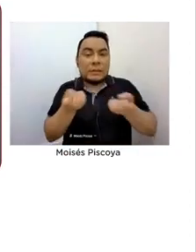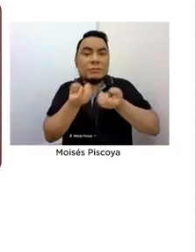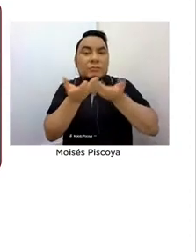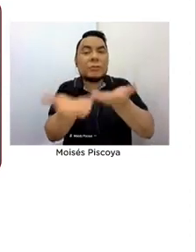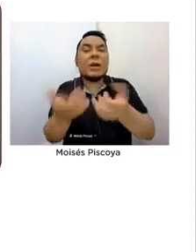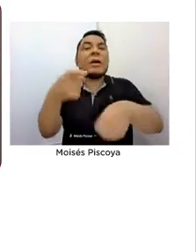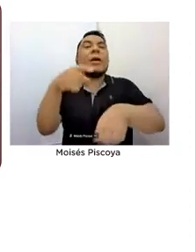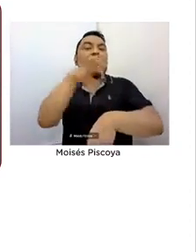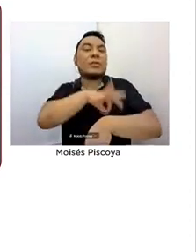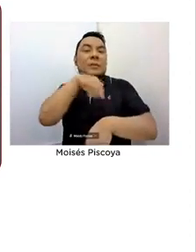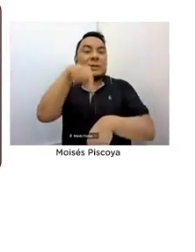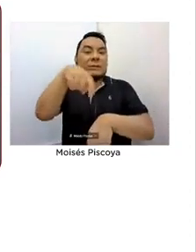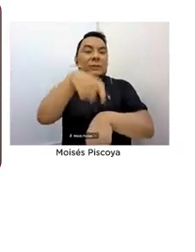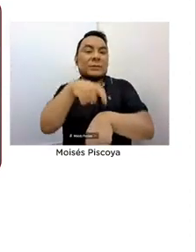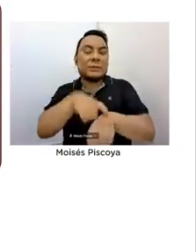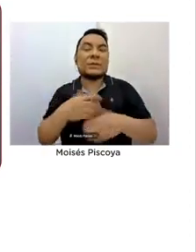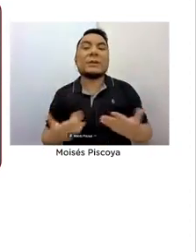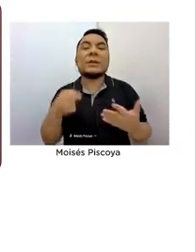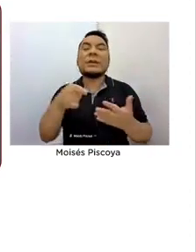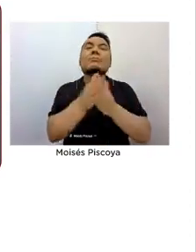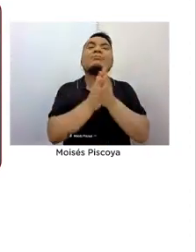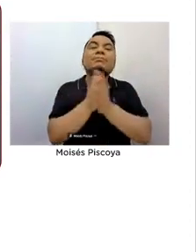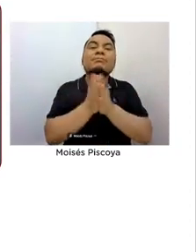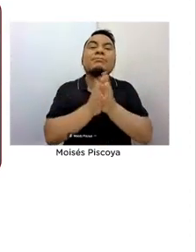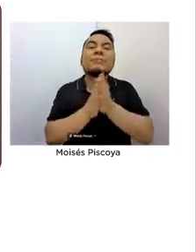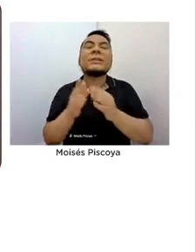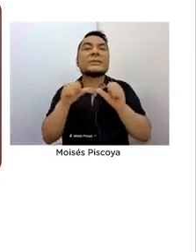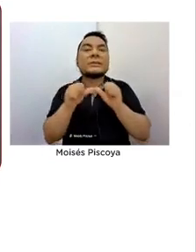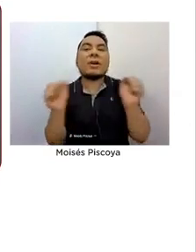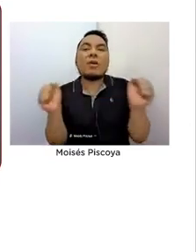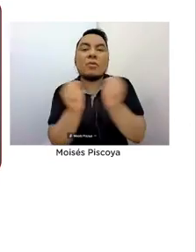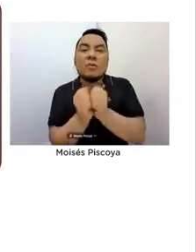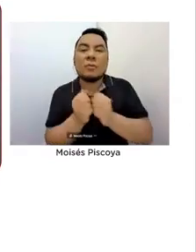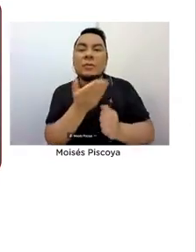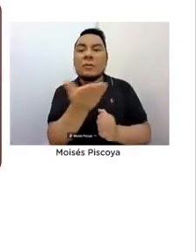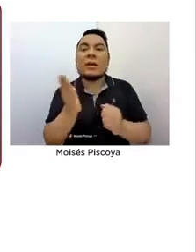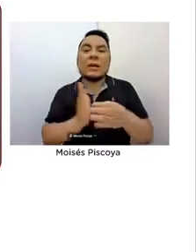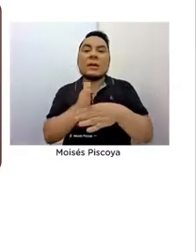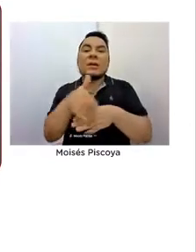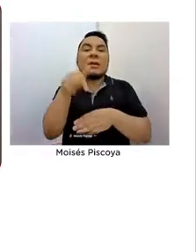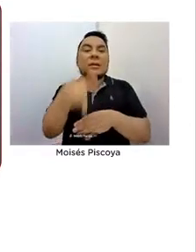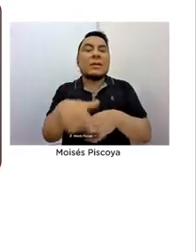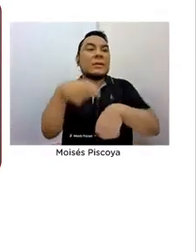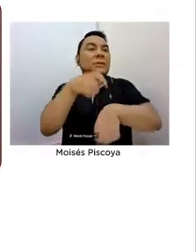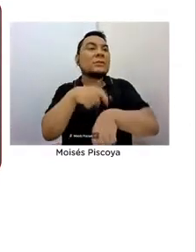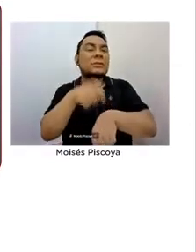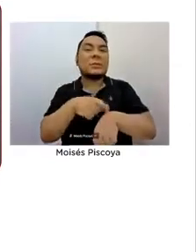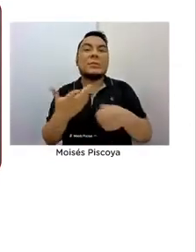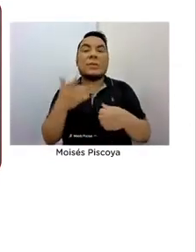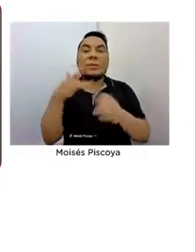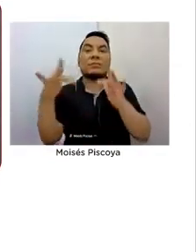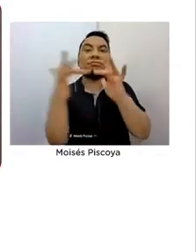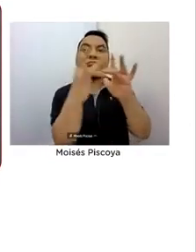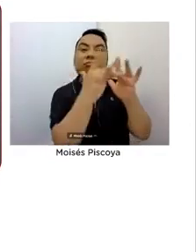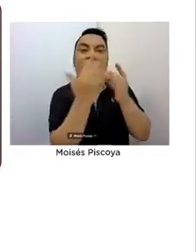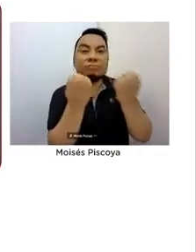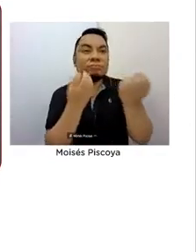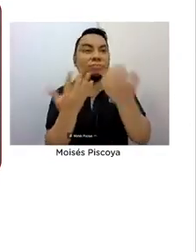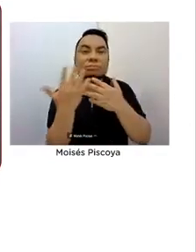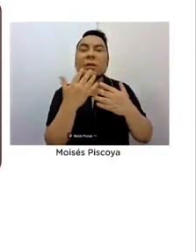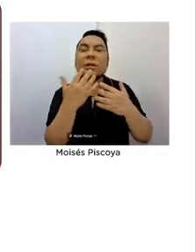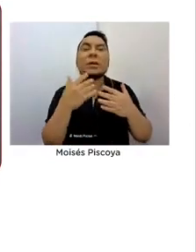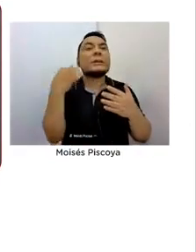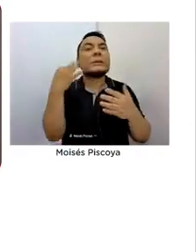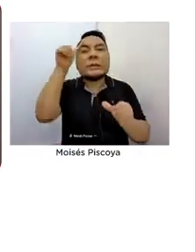este momento, que es nuestro deseo seguir acompañándoles a través de estos espacios virtuales, recordando siempre